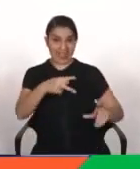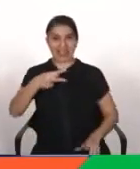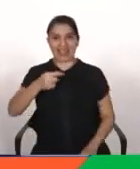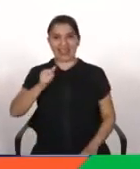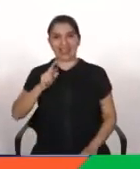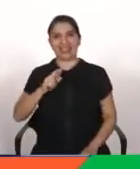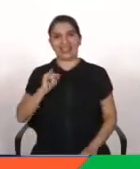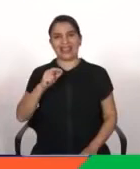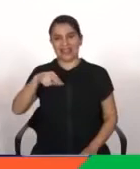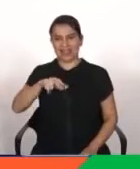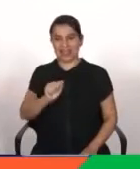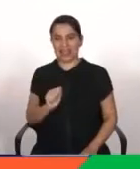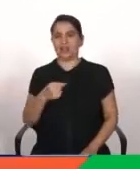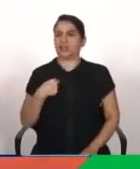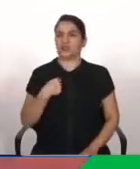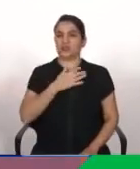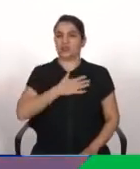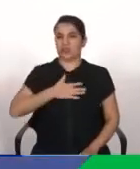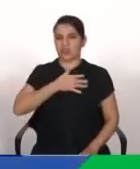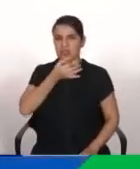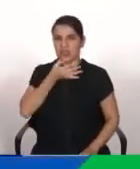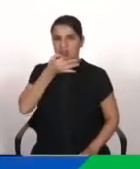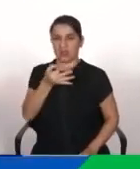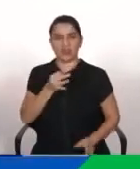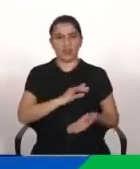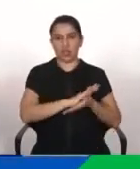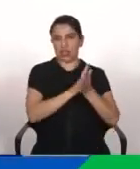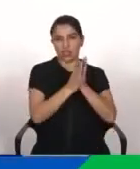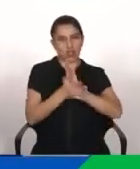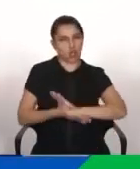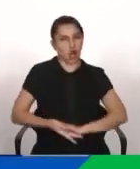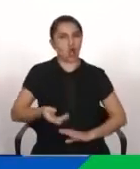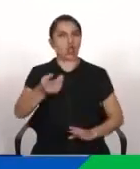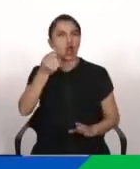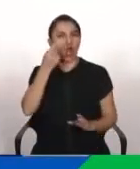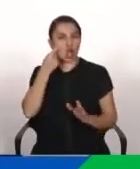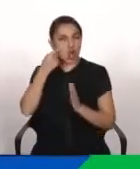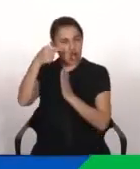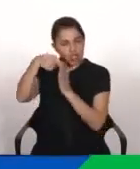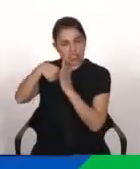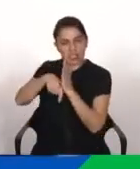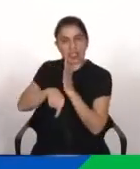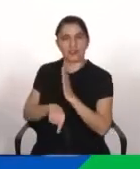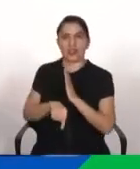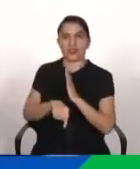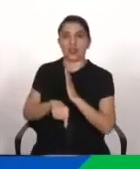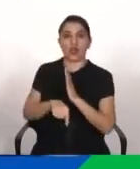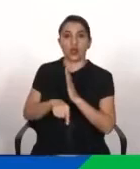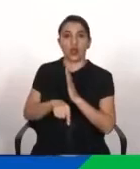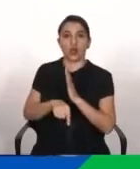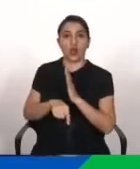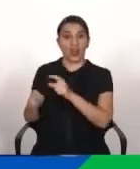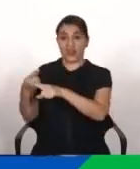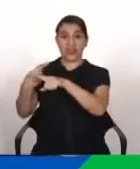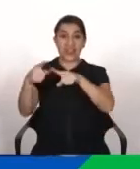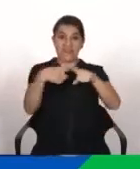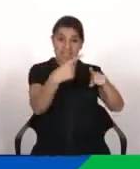Bueno, quería decir que todas las áreas del conocimiento se ven beneficiadas con la